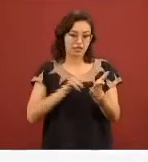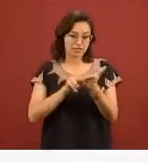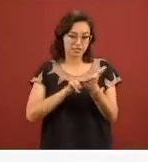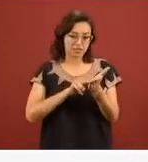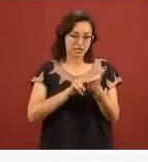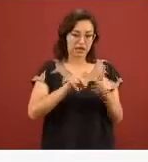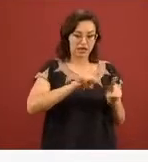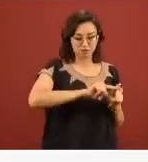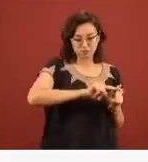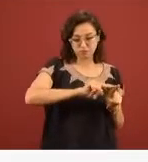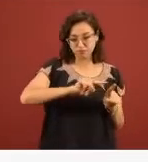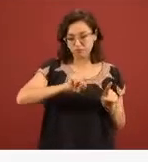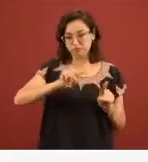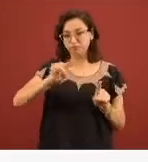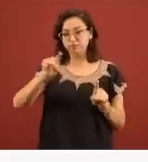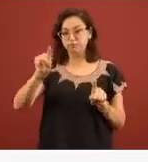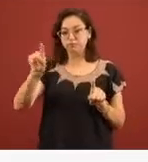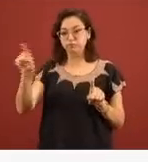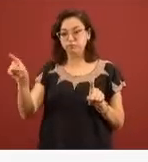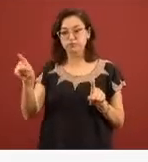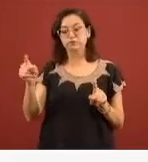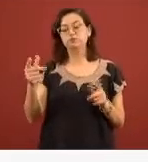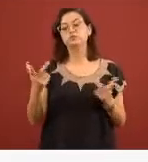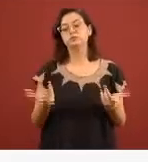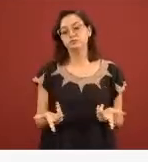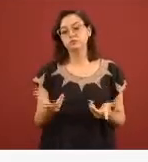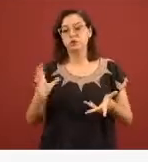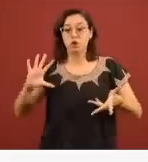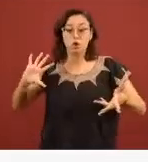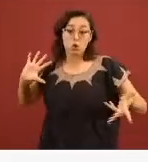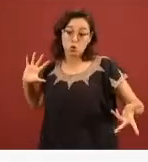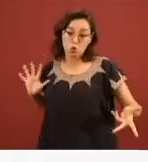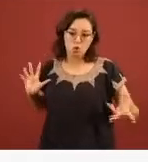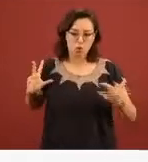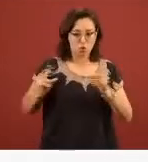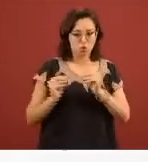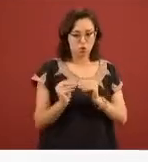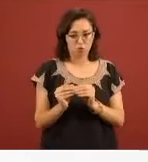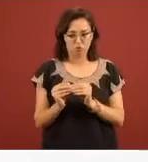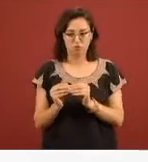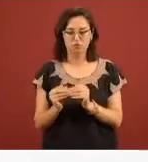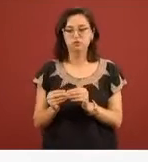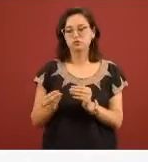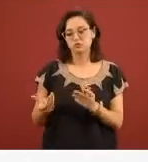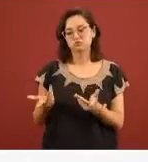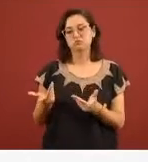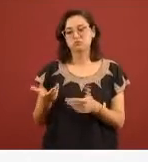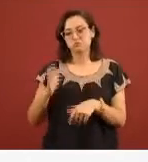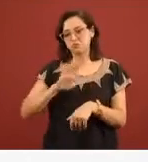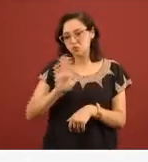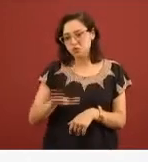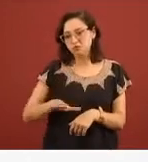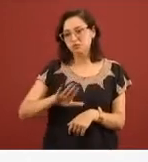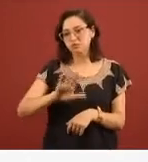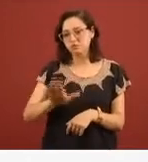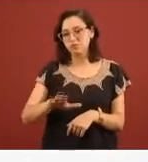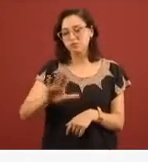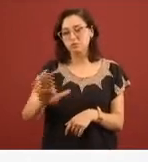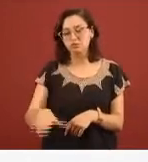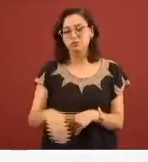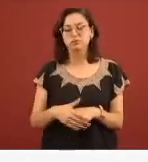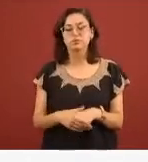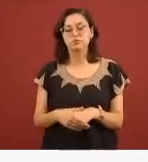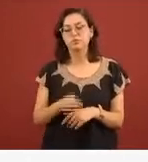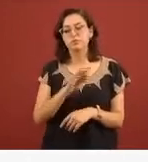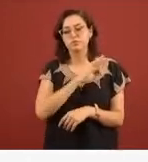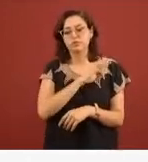negro, que en su momento grafica el acumulado de cómo se han ido presentando estas defunciones. La idea de esta gráfica un